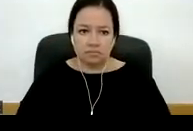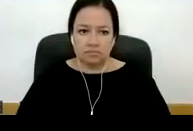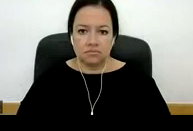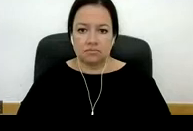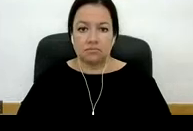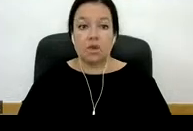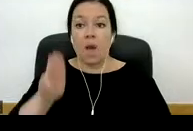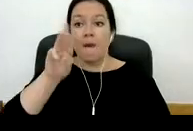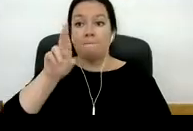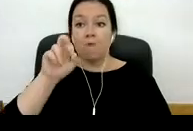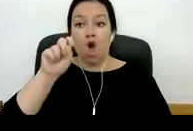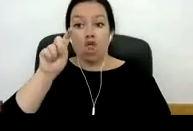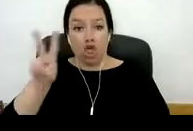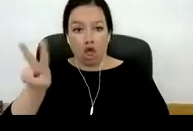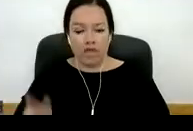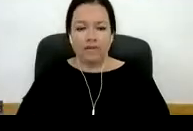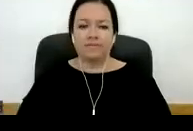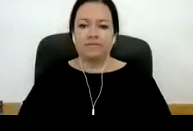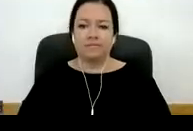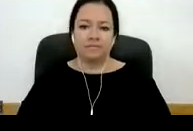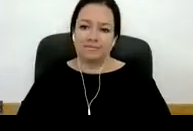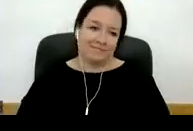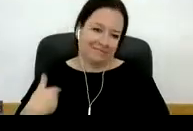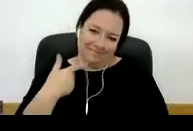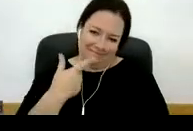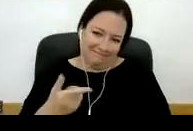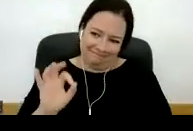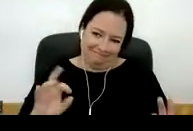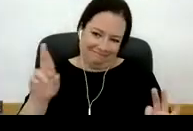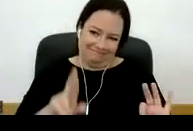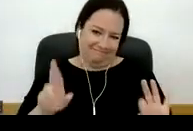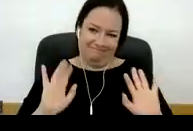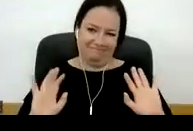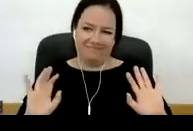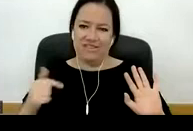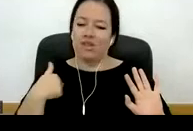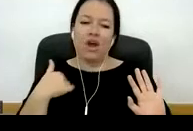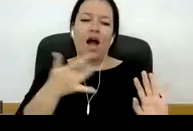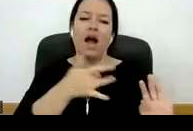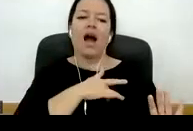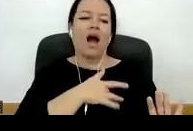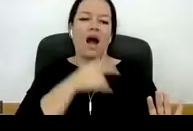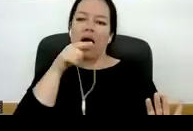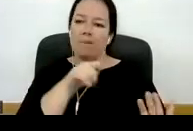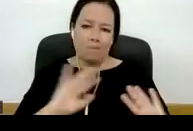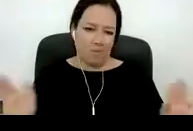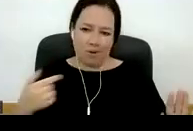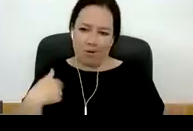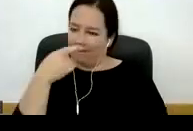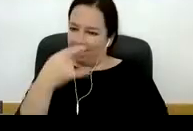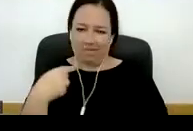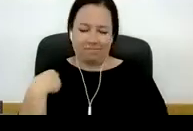El Pro12, bueno, el Pro12, insisto una vez más, yo estoy enamorado de los probióticos en